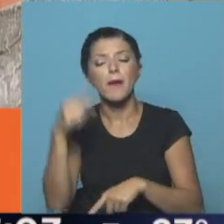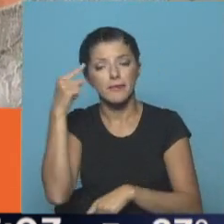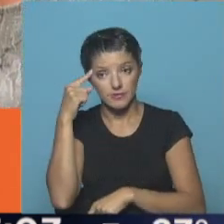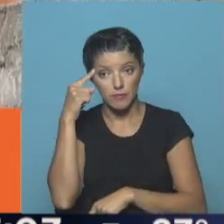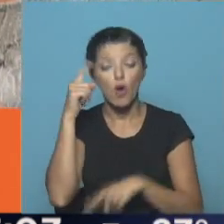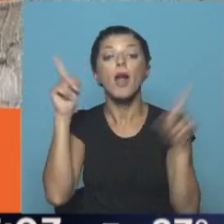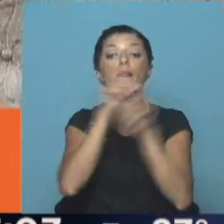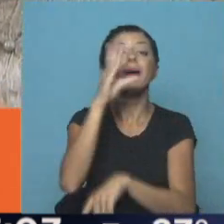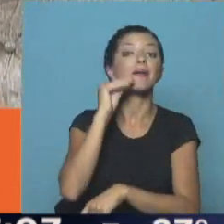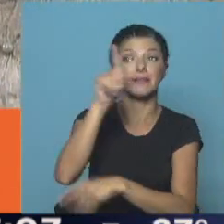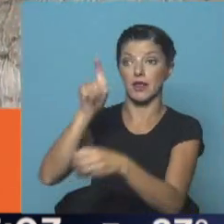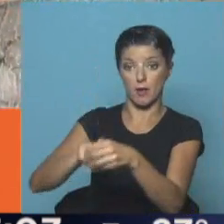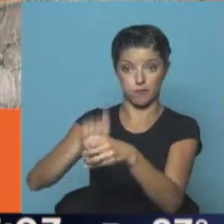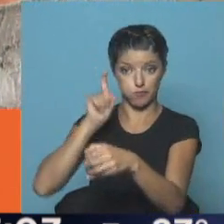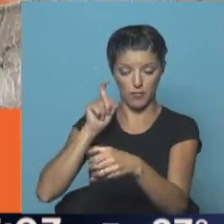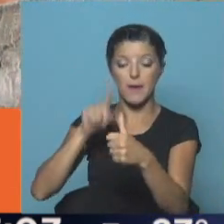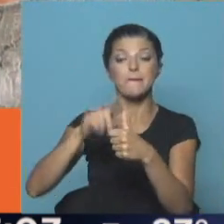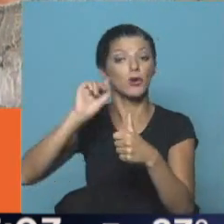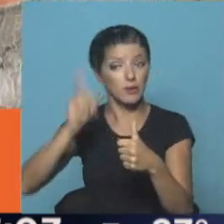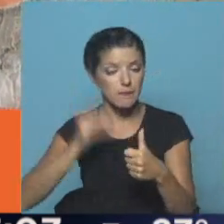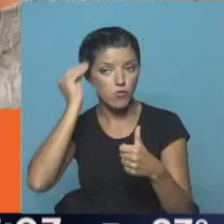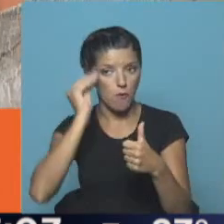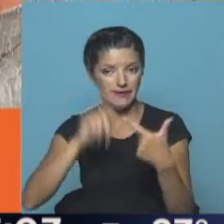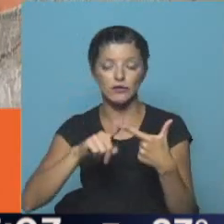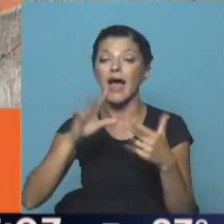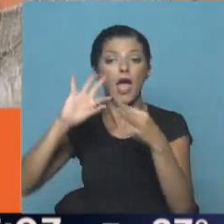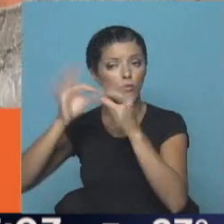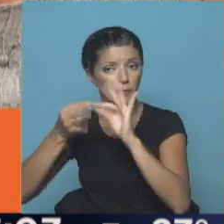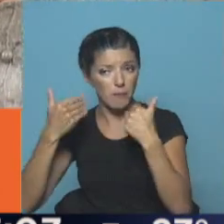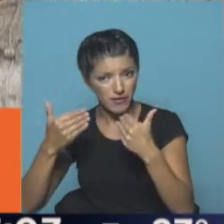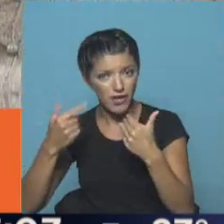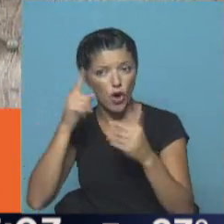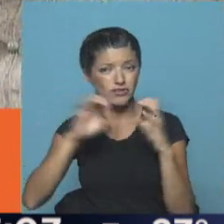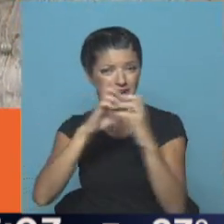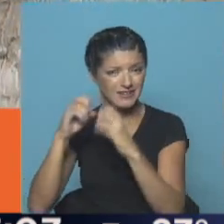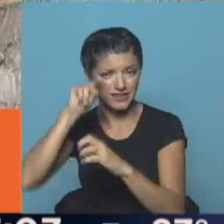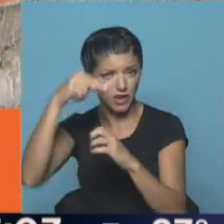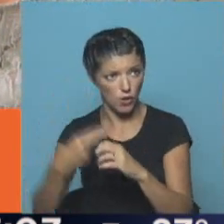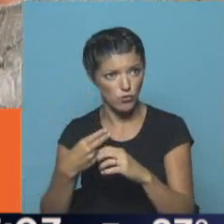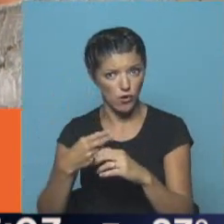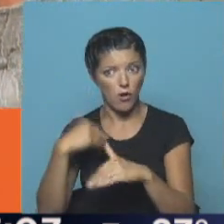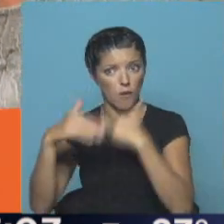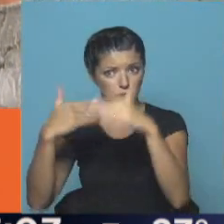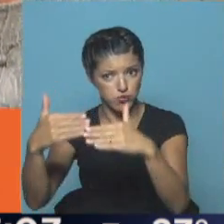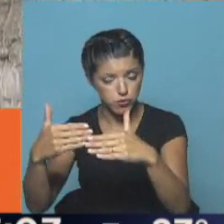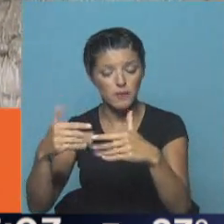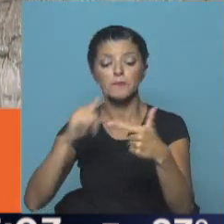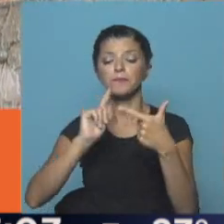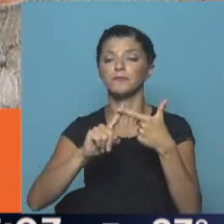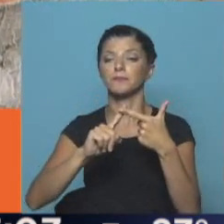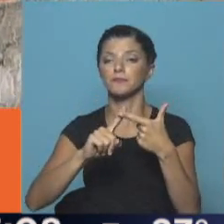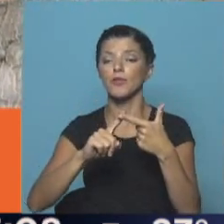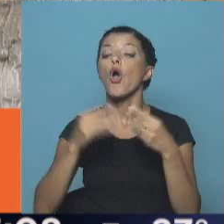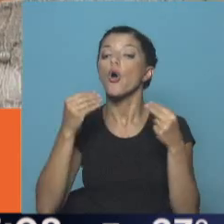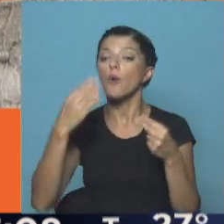juego aquí, es si Europa puede sostener otra crisis del euro, puede sobrellevarla, cómo